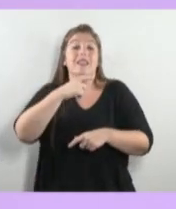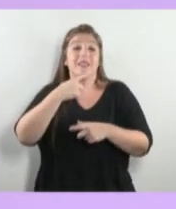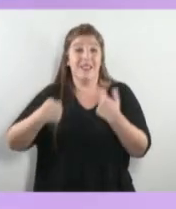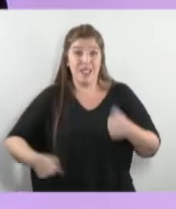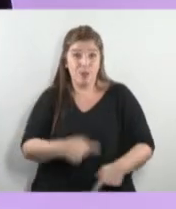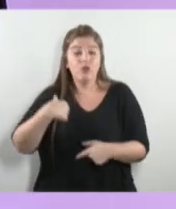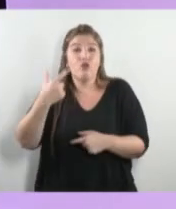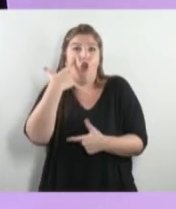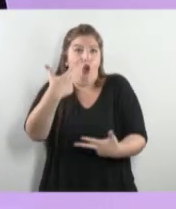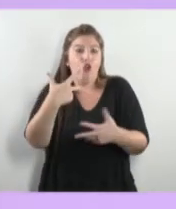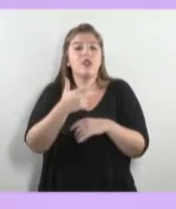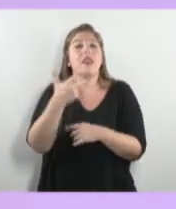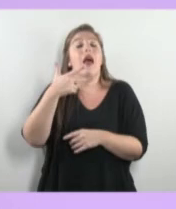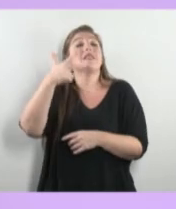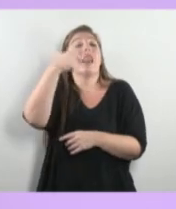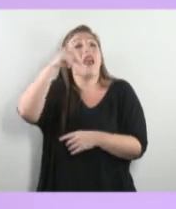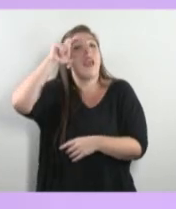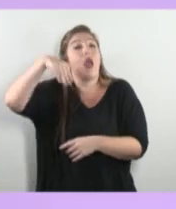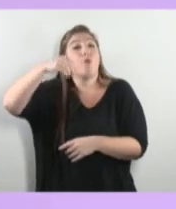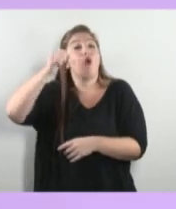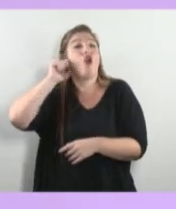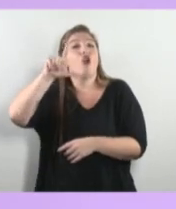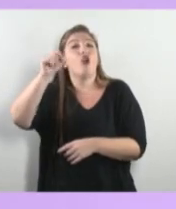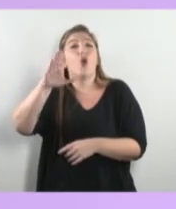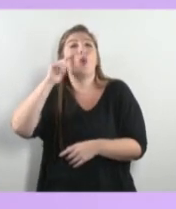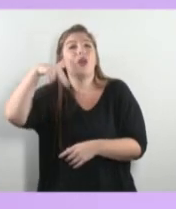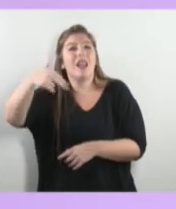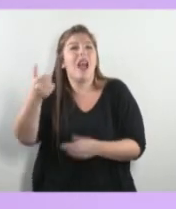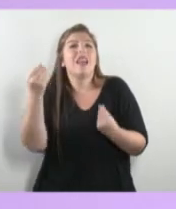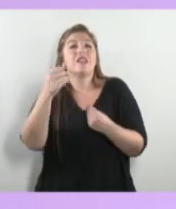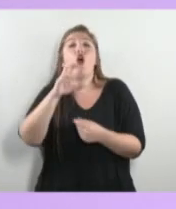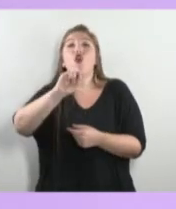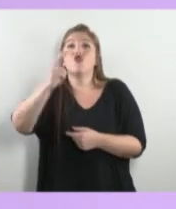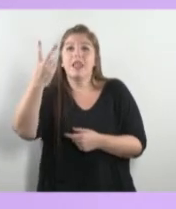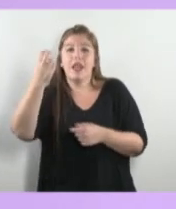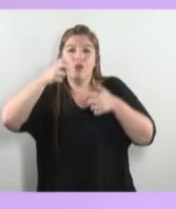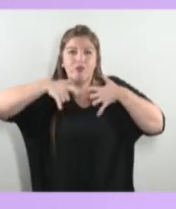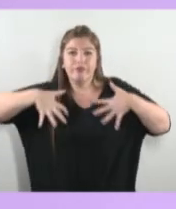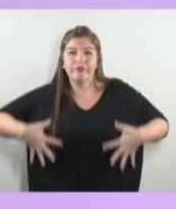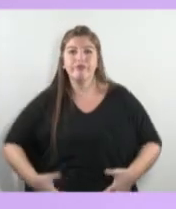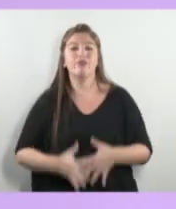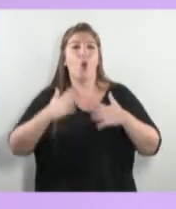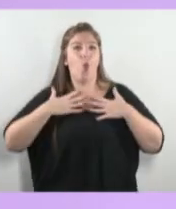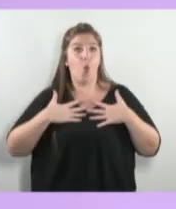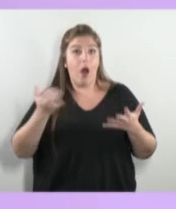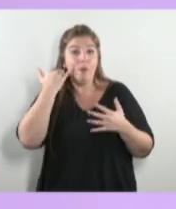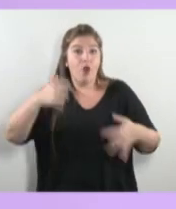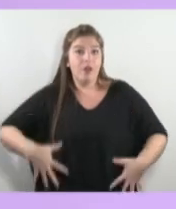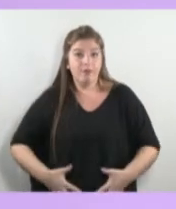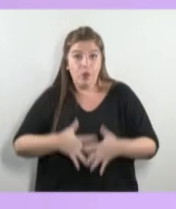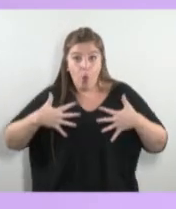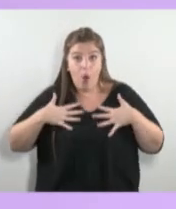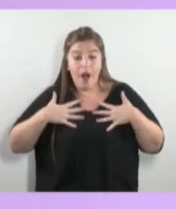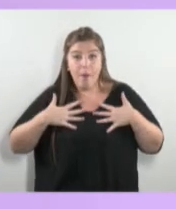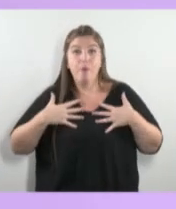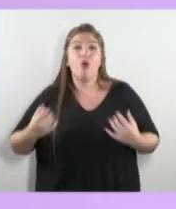hemoglobina. Claro. Que lo que hace es transportar el oxígeno hacia los tejidos, ¿no? Y desde los tejidos hacia los